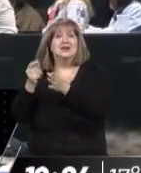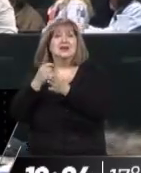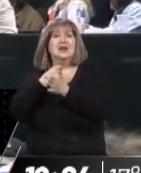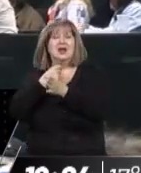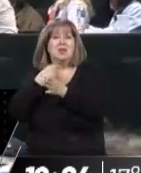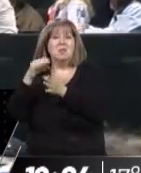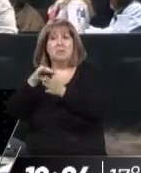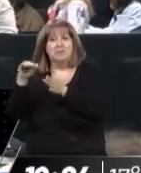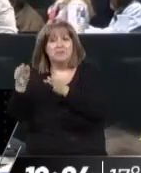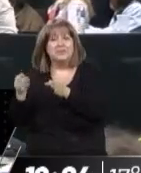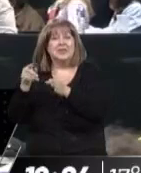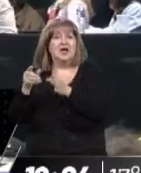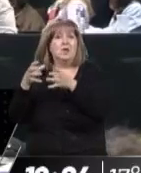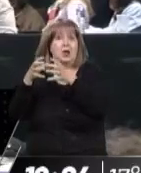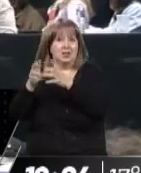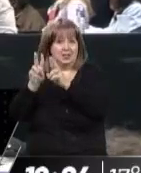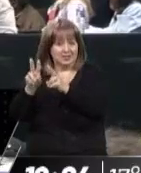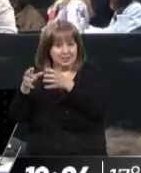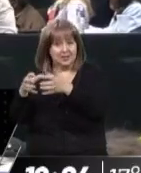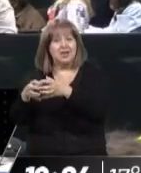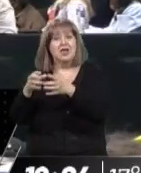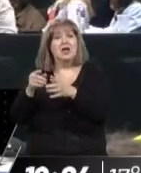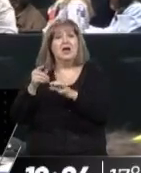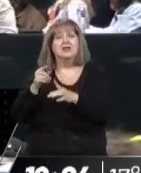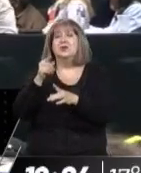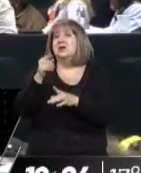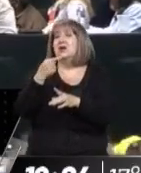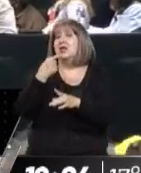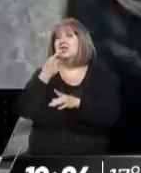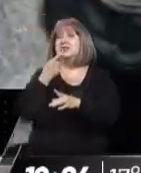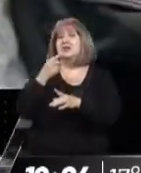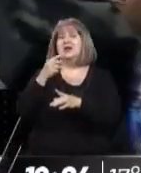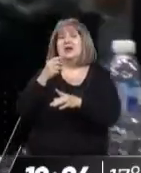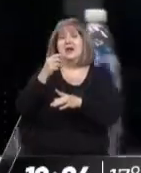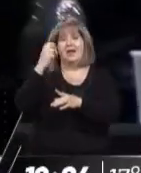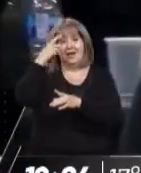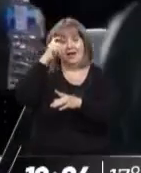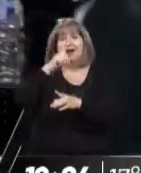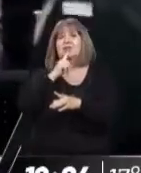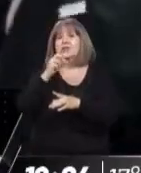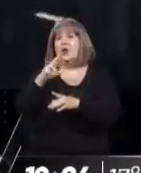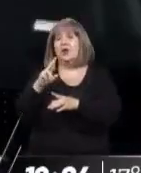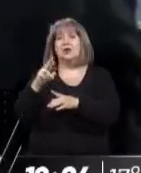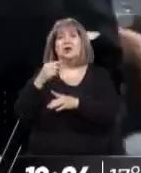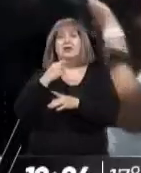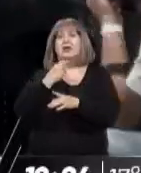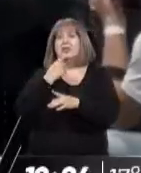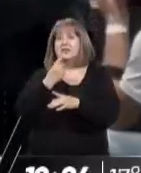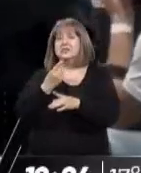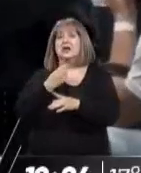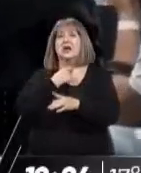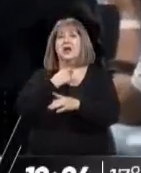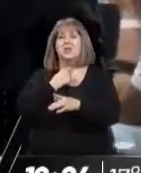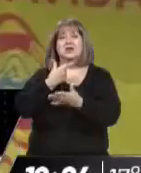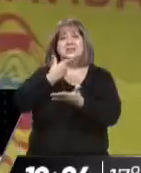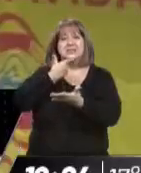en la mesa decisora del Frente de Todos. Atención, porque lo van a escuchar a Héctor Daer de la Central Obrera decir: queremos poner a